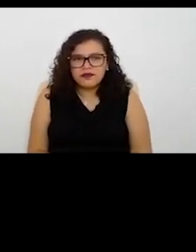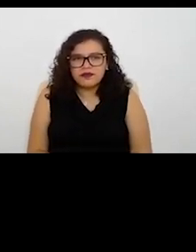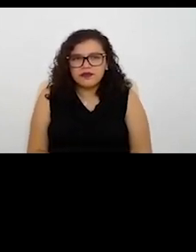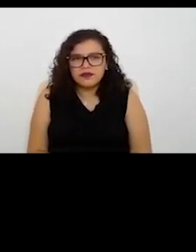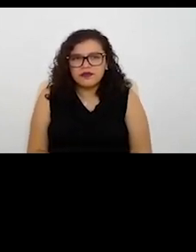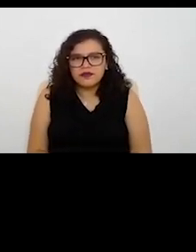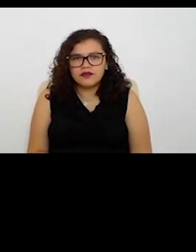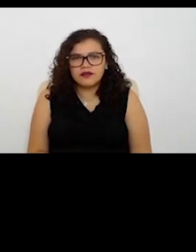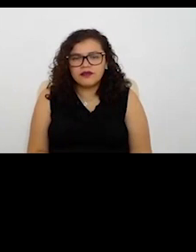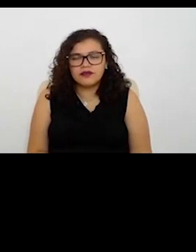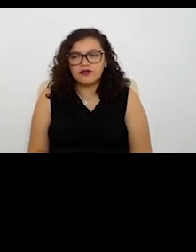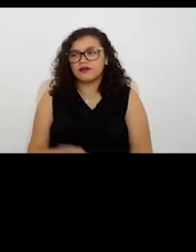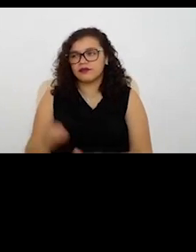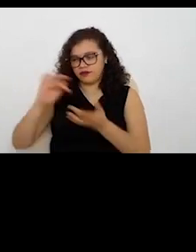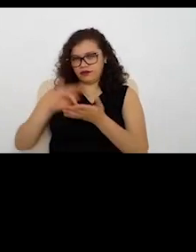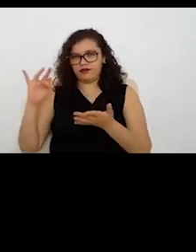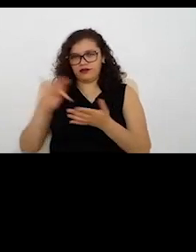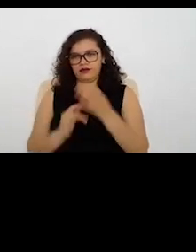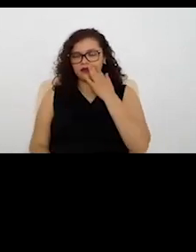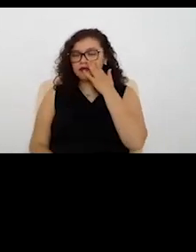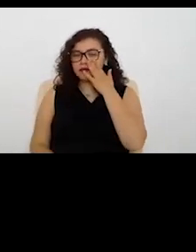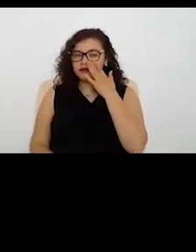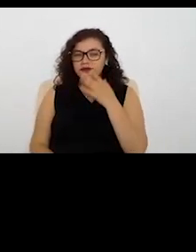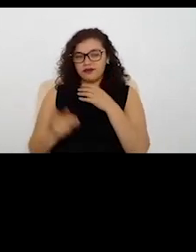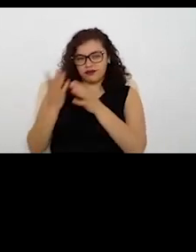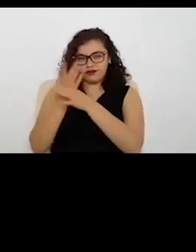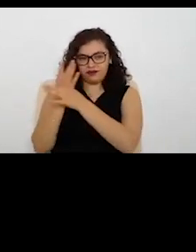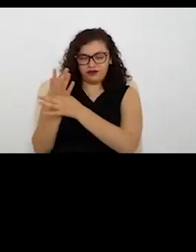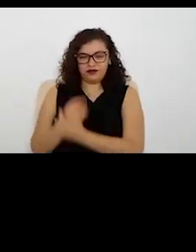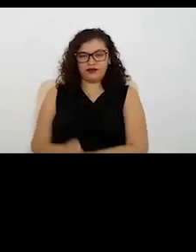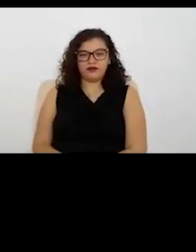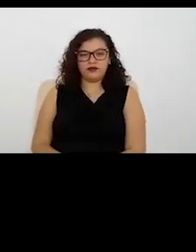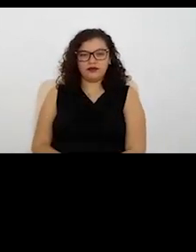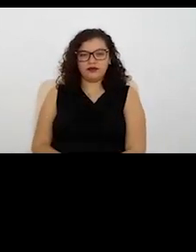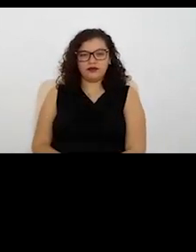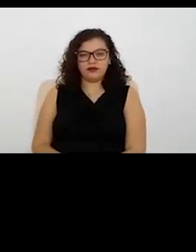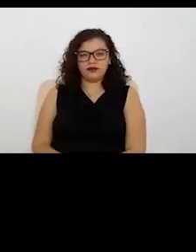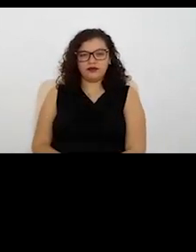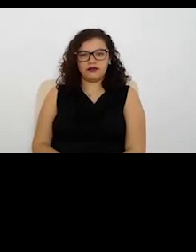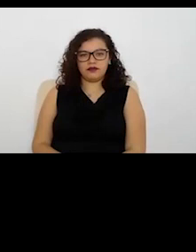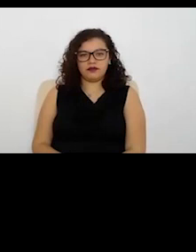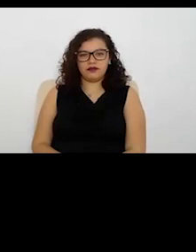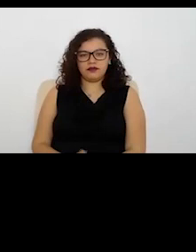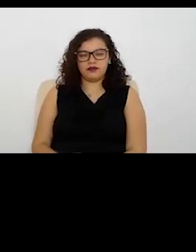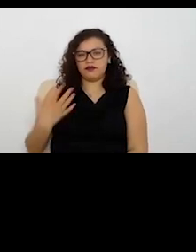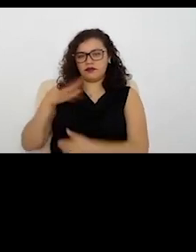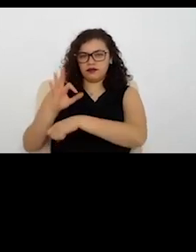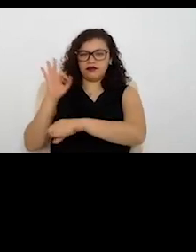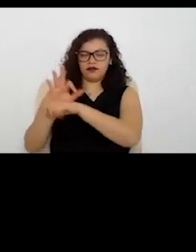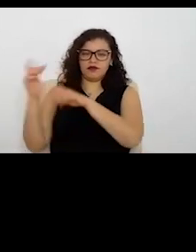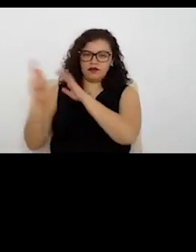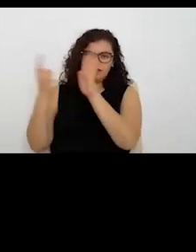Justamente, muchas gracias. Justamente como hablábamos de estas protecciones que va a dar de esta